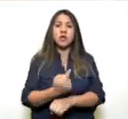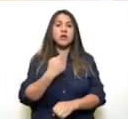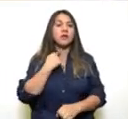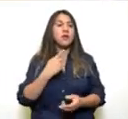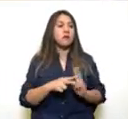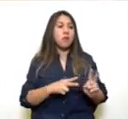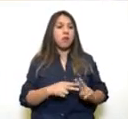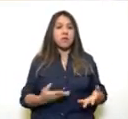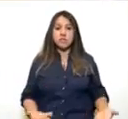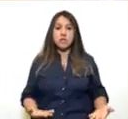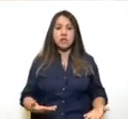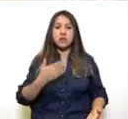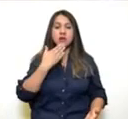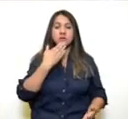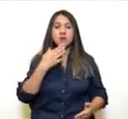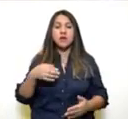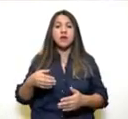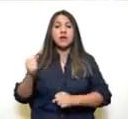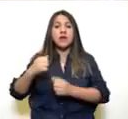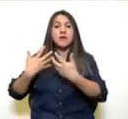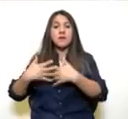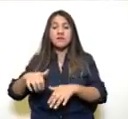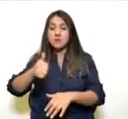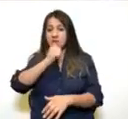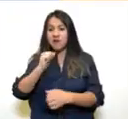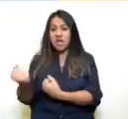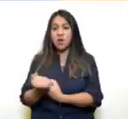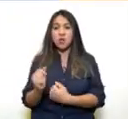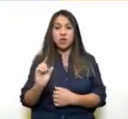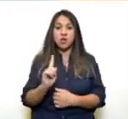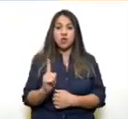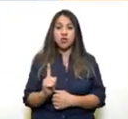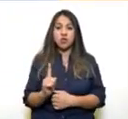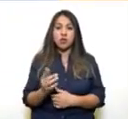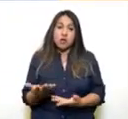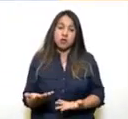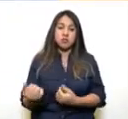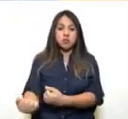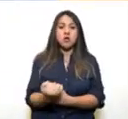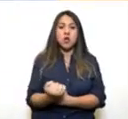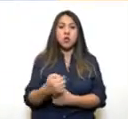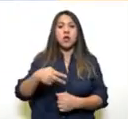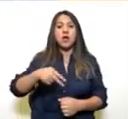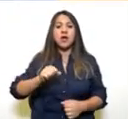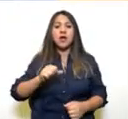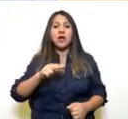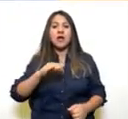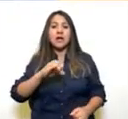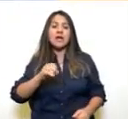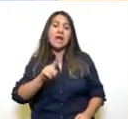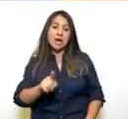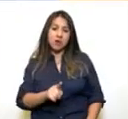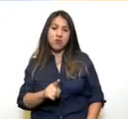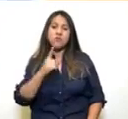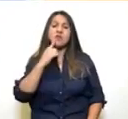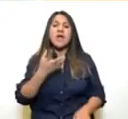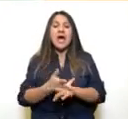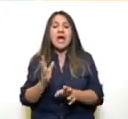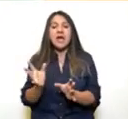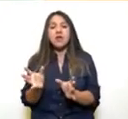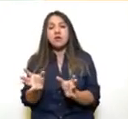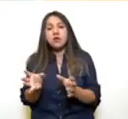tampoco llega el privado y estas son son bandas pequeñas de narcotráfico o hay un